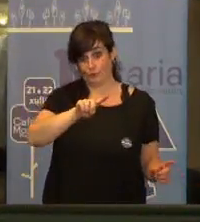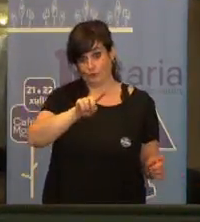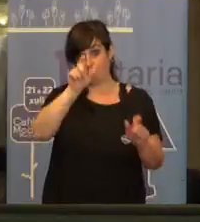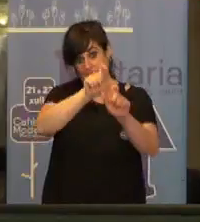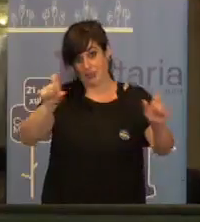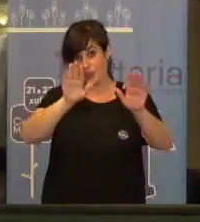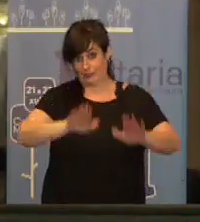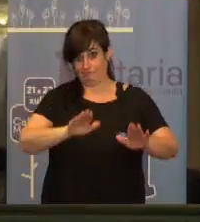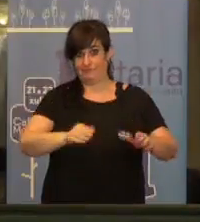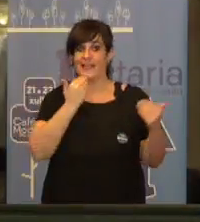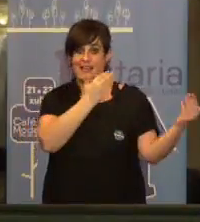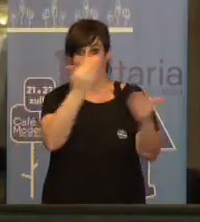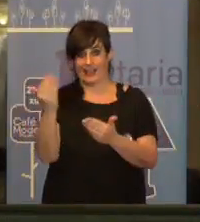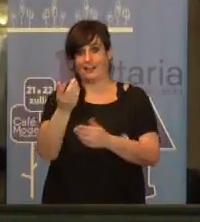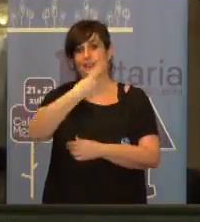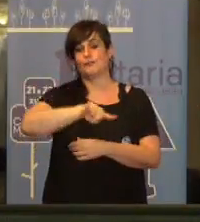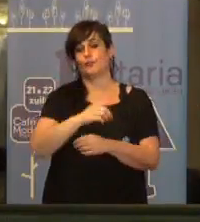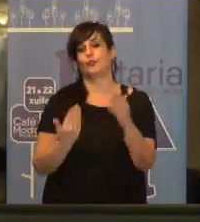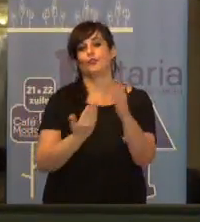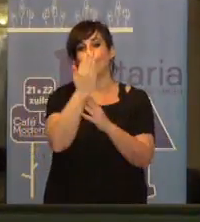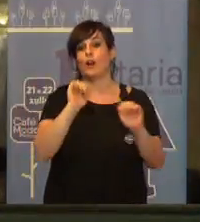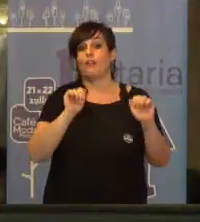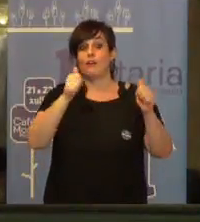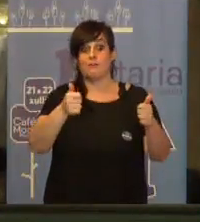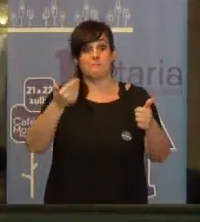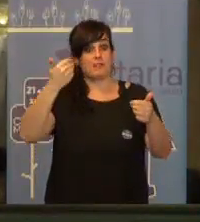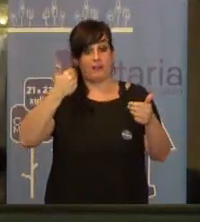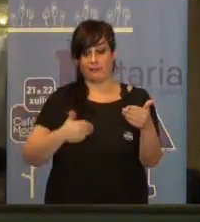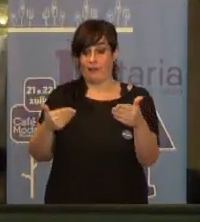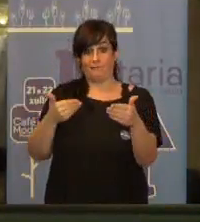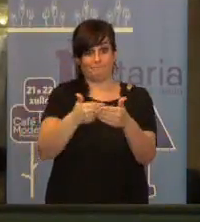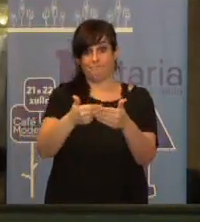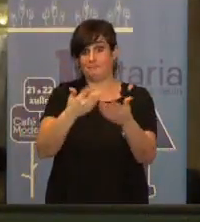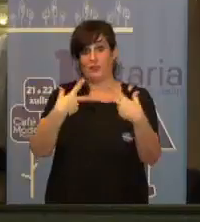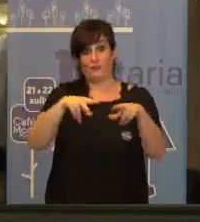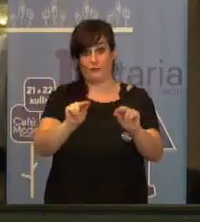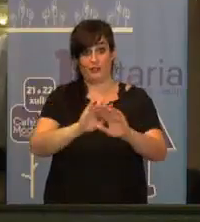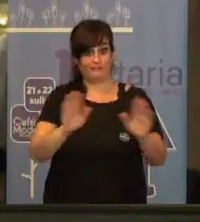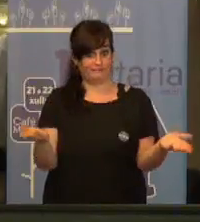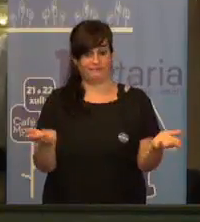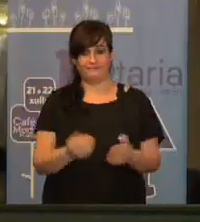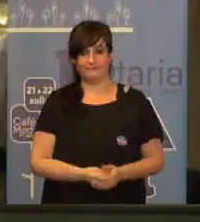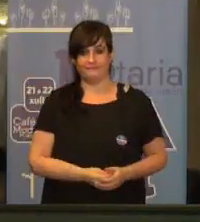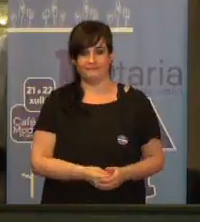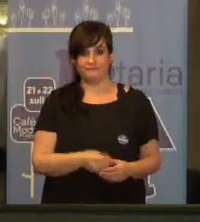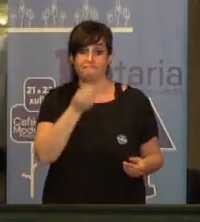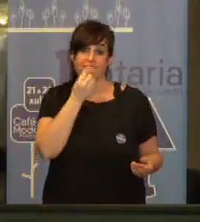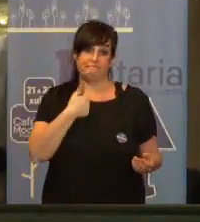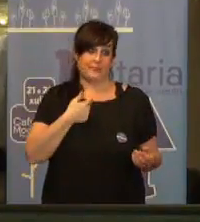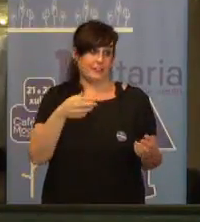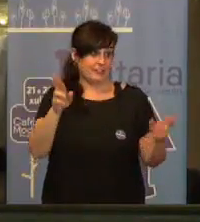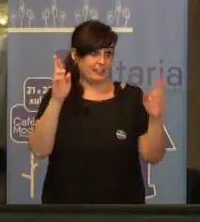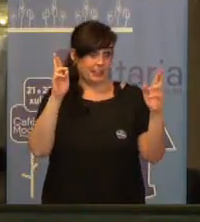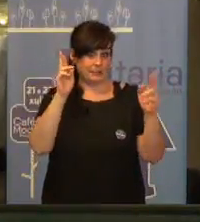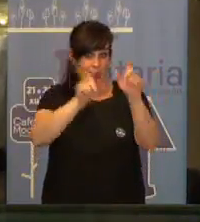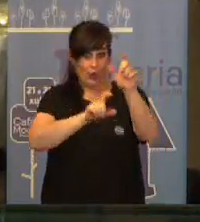aquí. Empezamos a xornada que xa é a recta final. Bueno, supoño que chegará máis xente que aínda